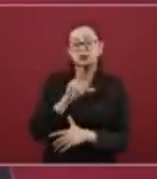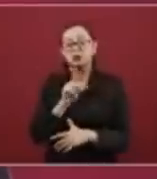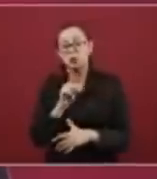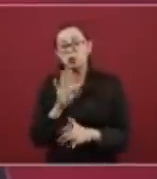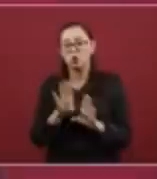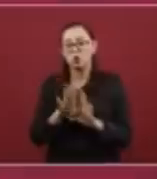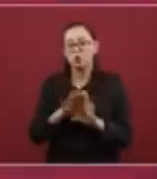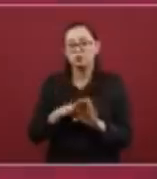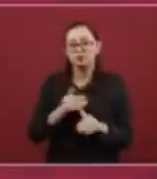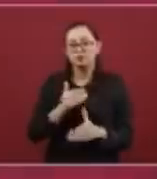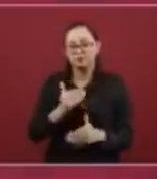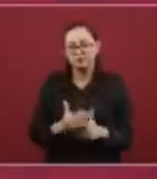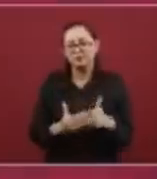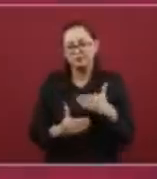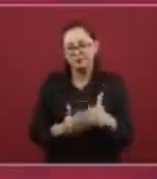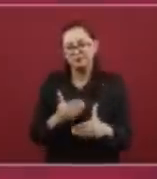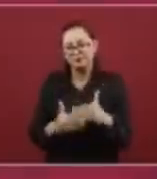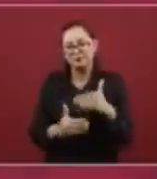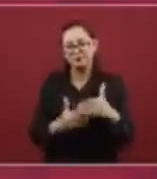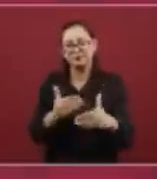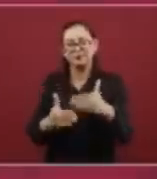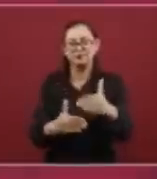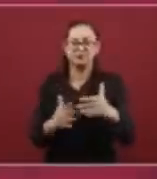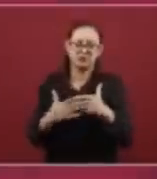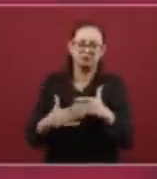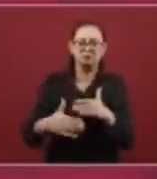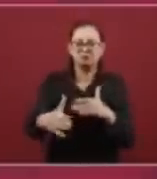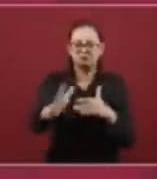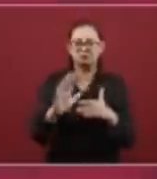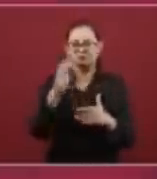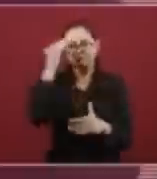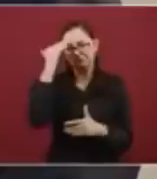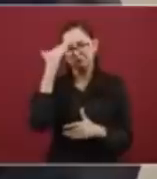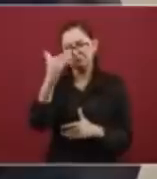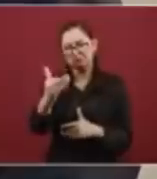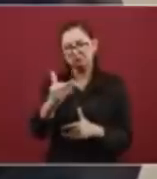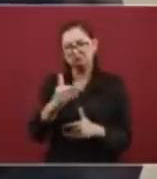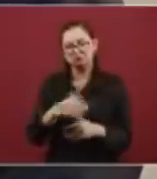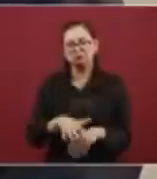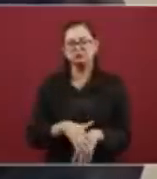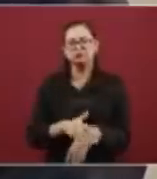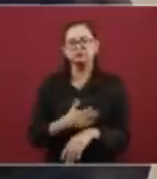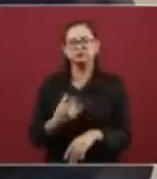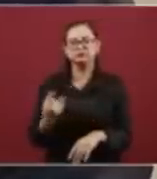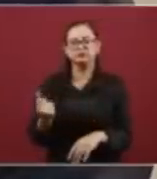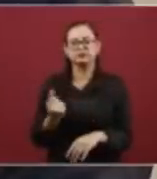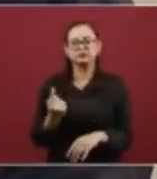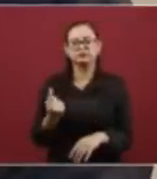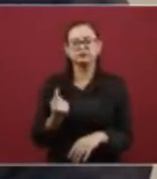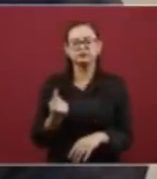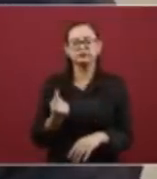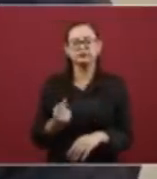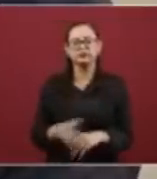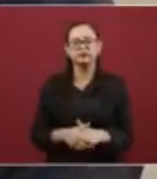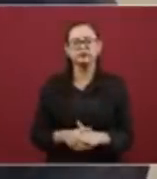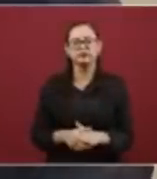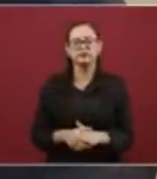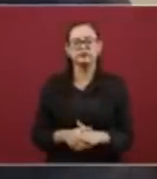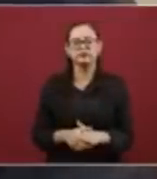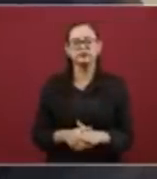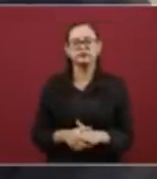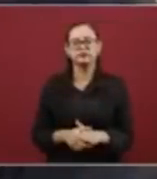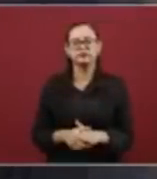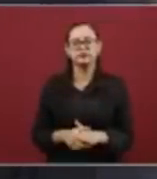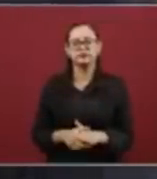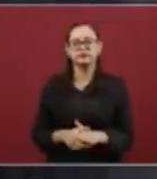van desenvolviendo las cosas. Tenemos tiempo porque